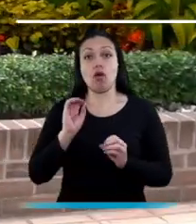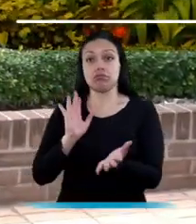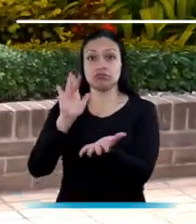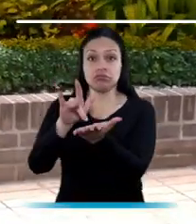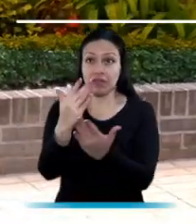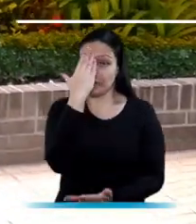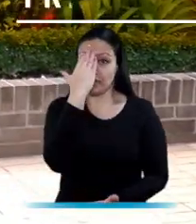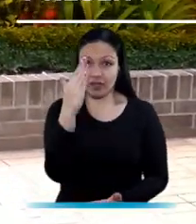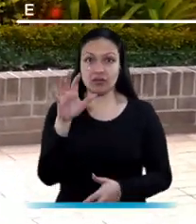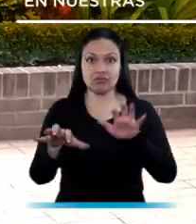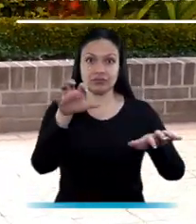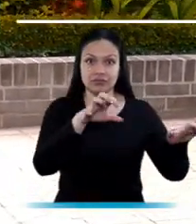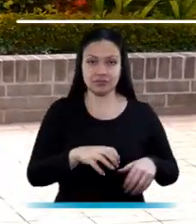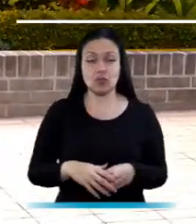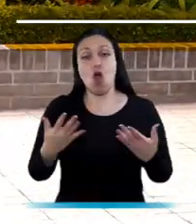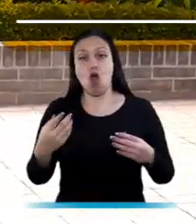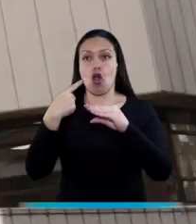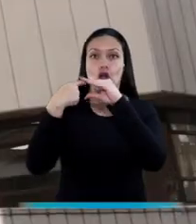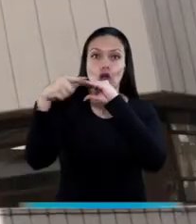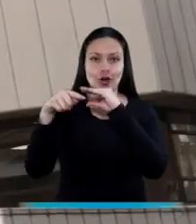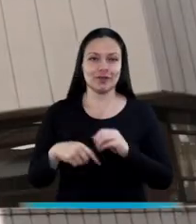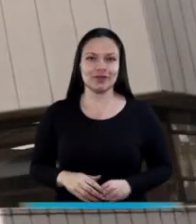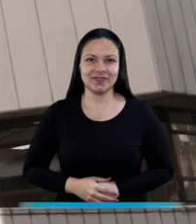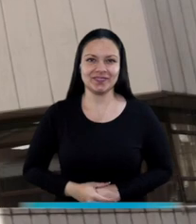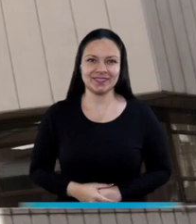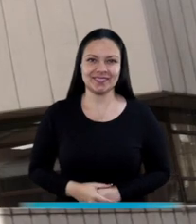018940808, presencialmente en nuestras sedes físicas.